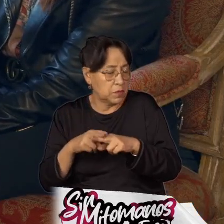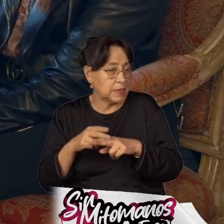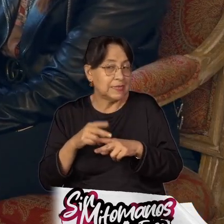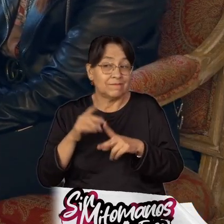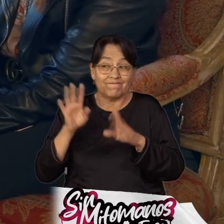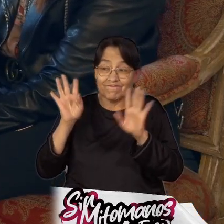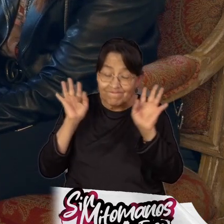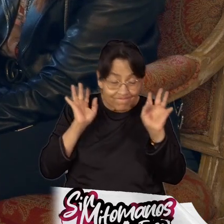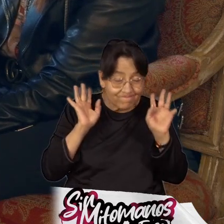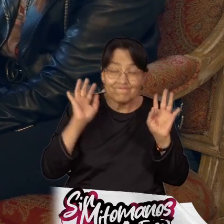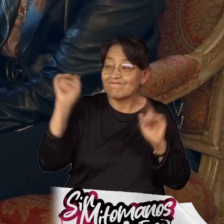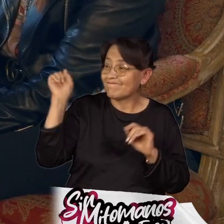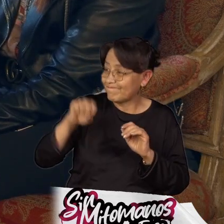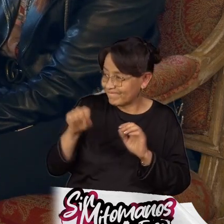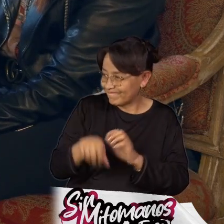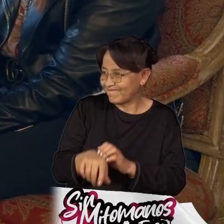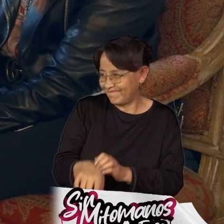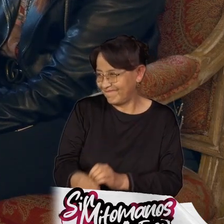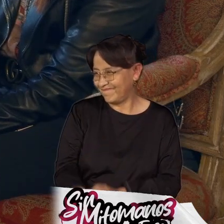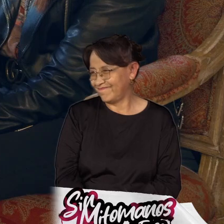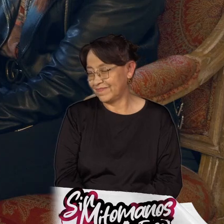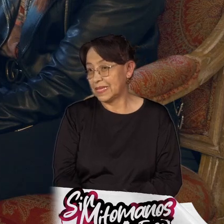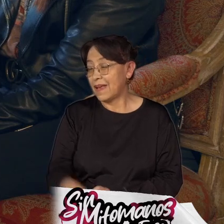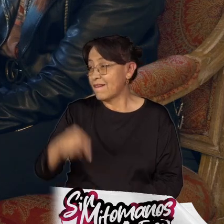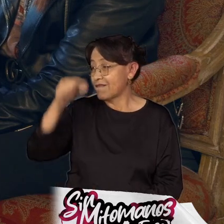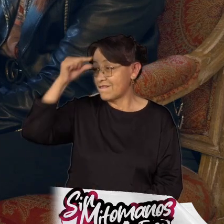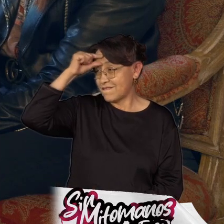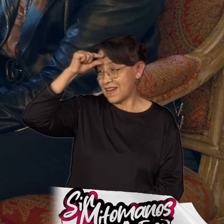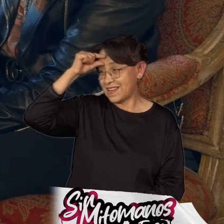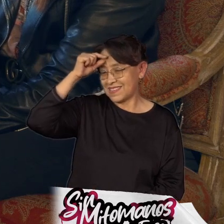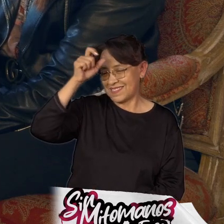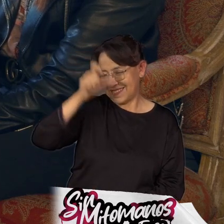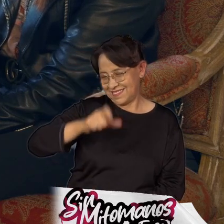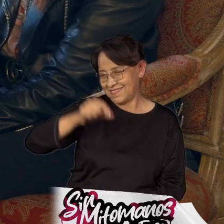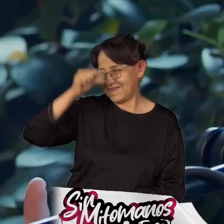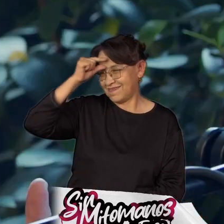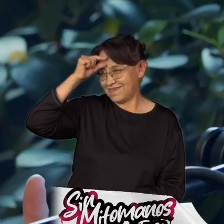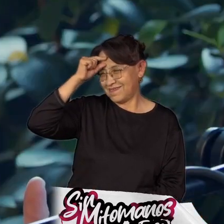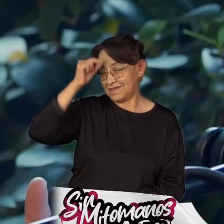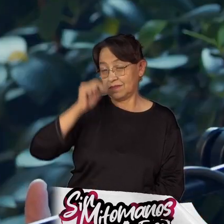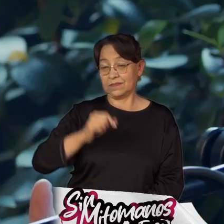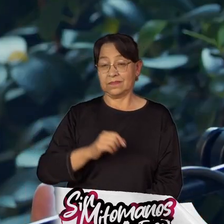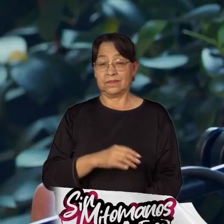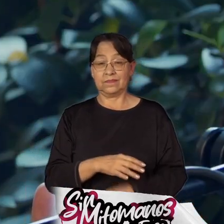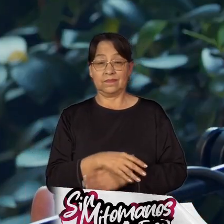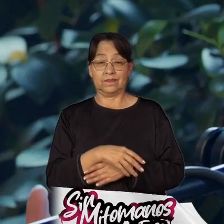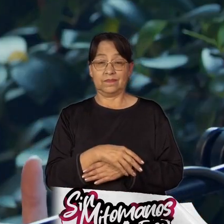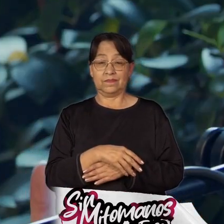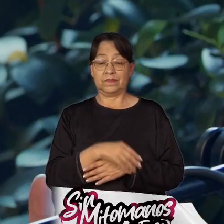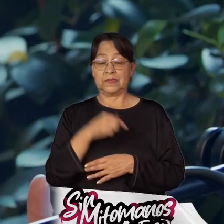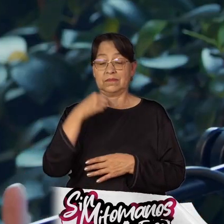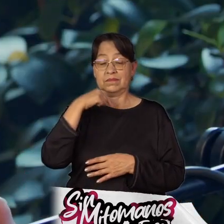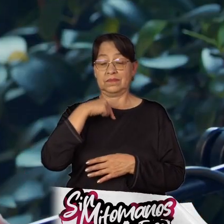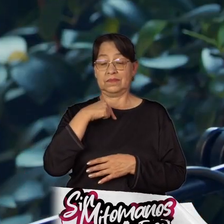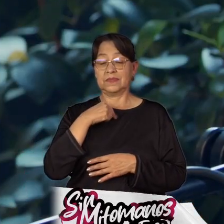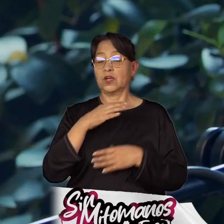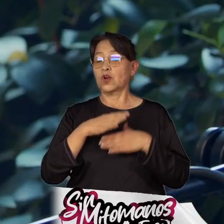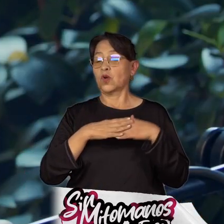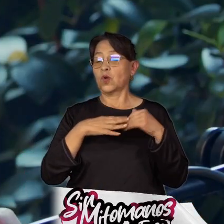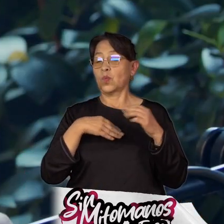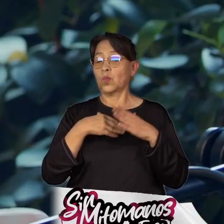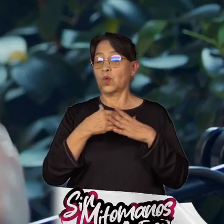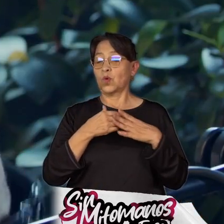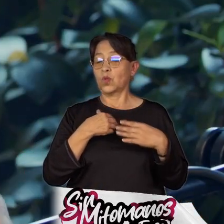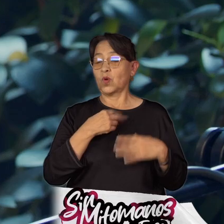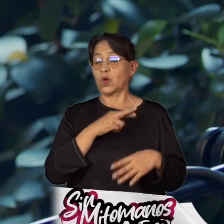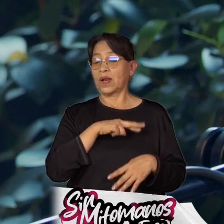en la historia del fariseo y el publicano se refleja nuevamente eso. El fariseo, una persona pariente, una persona que lo único que le importaba era